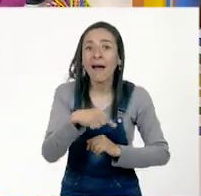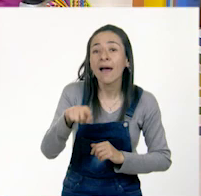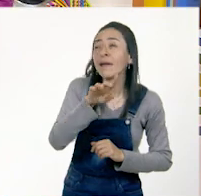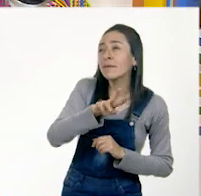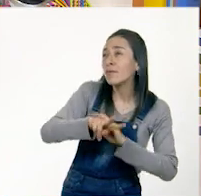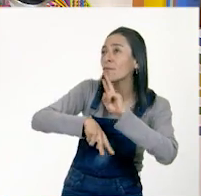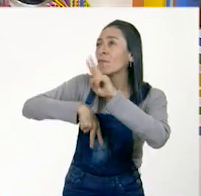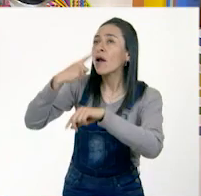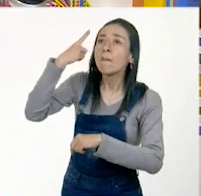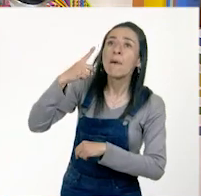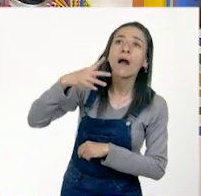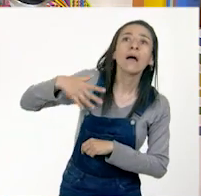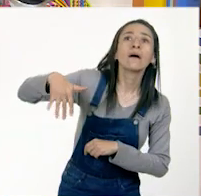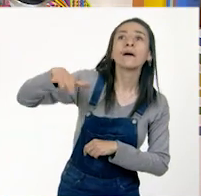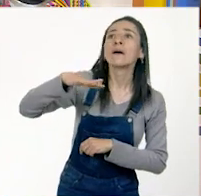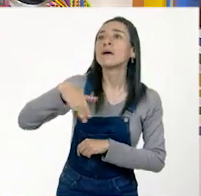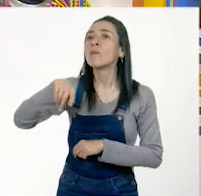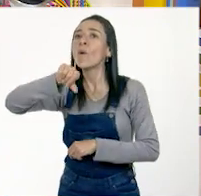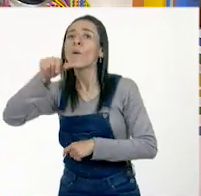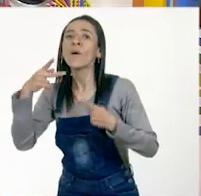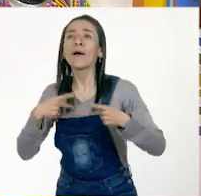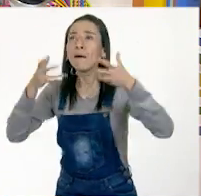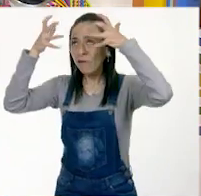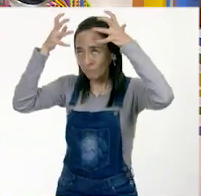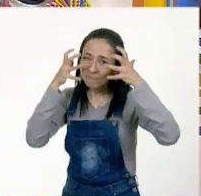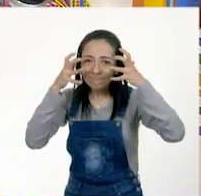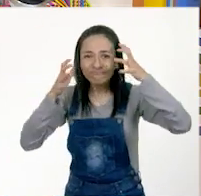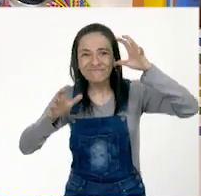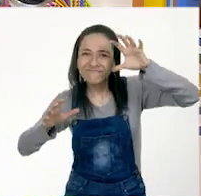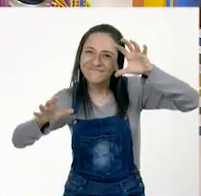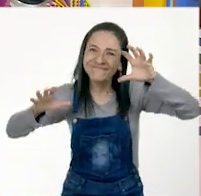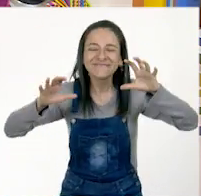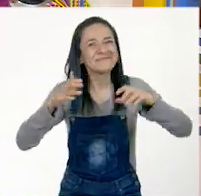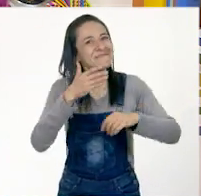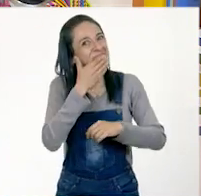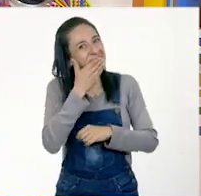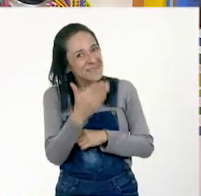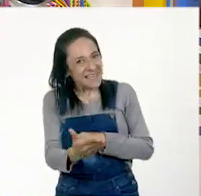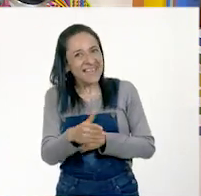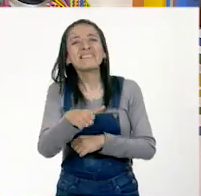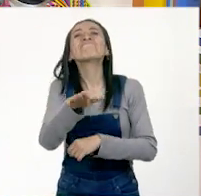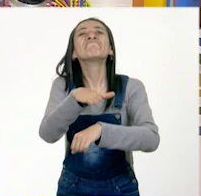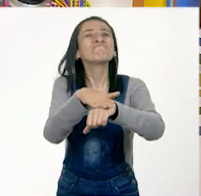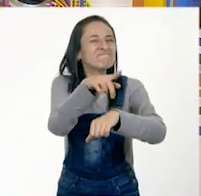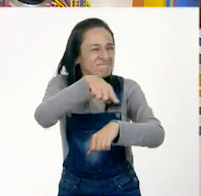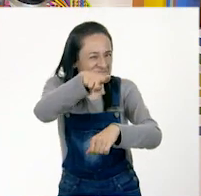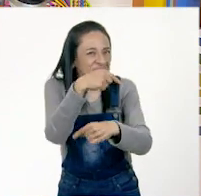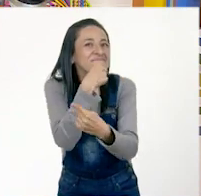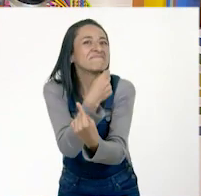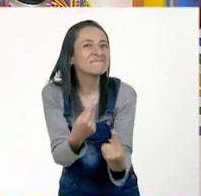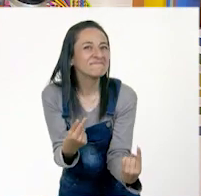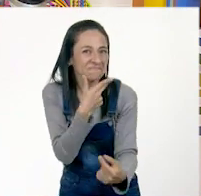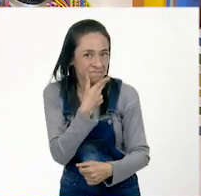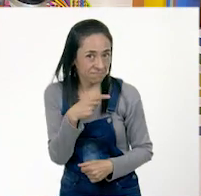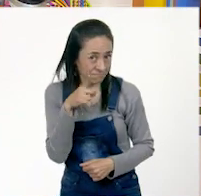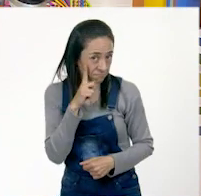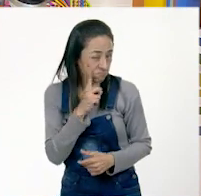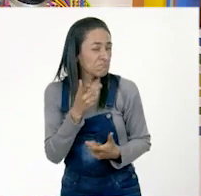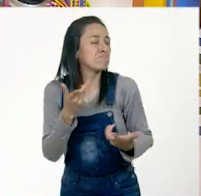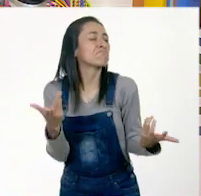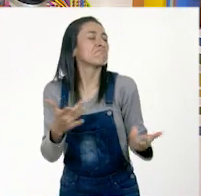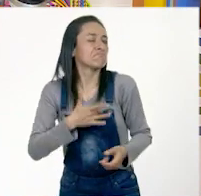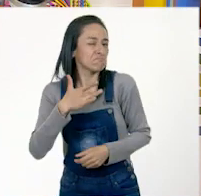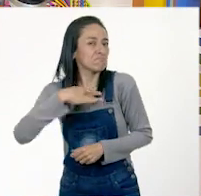astronauta. ¡Bien! ¿Qué les parece, niñas y niños, si también cantan ahora con nosotros